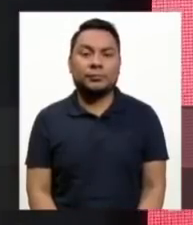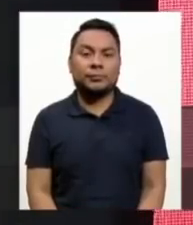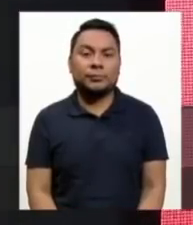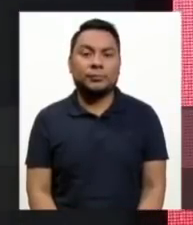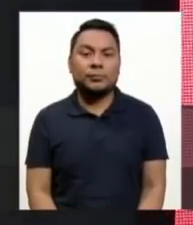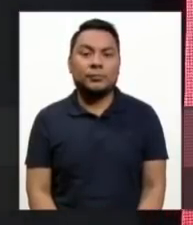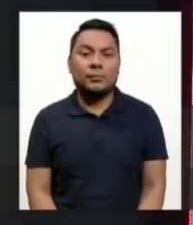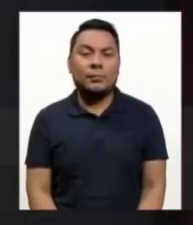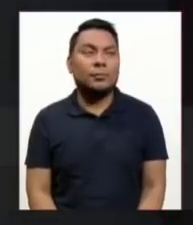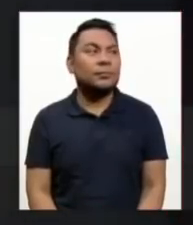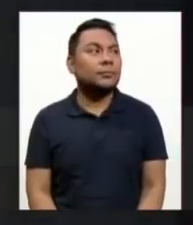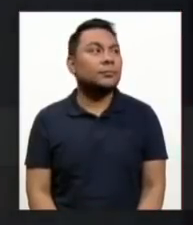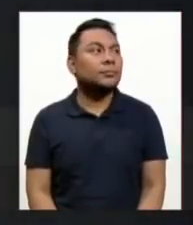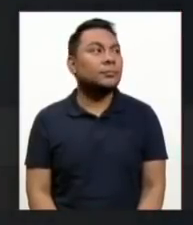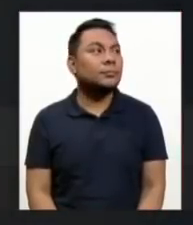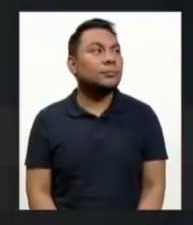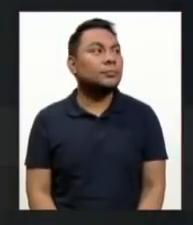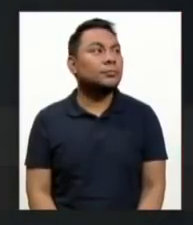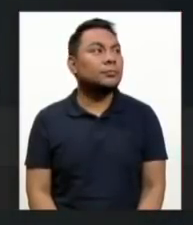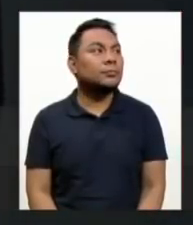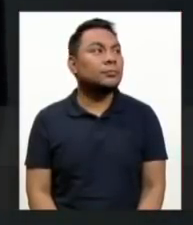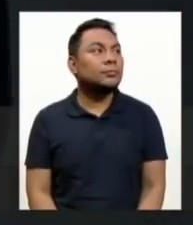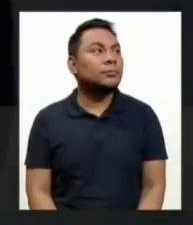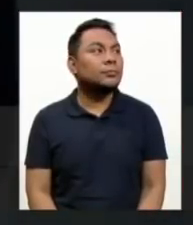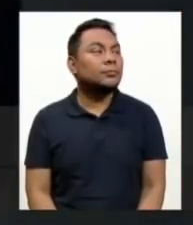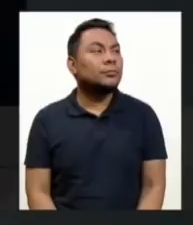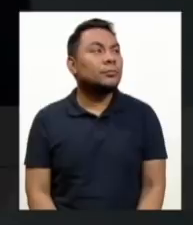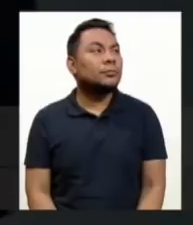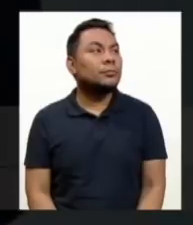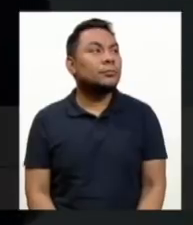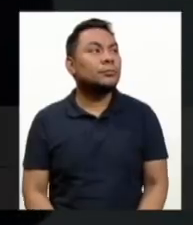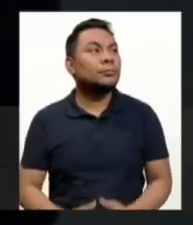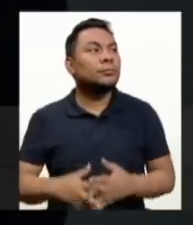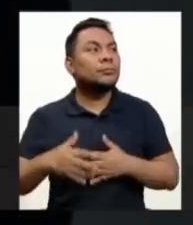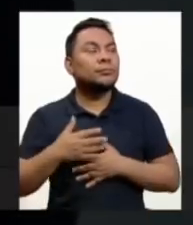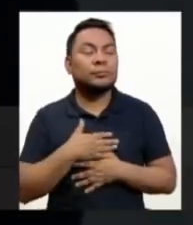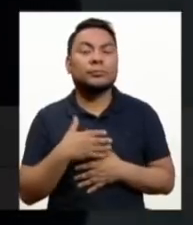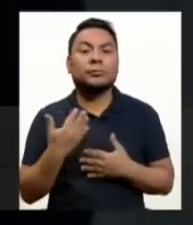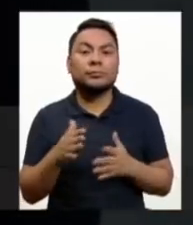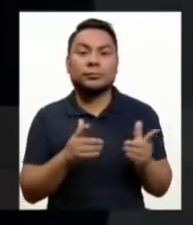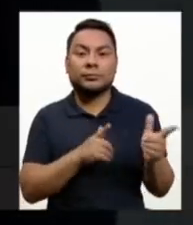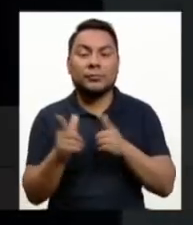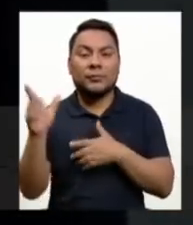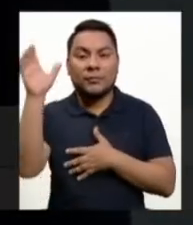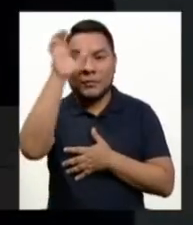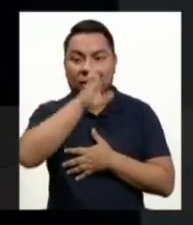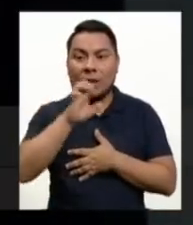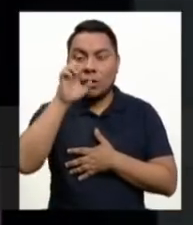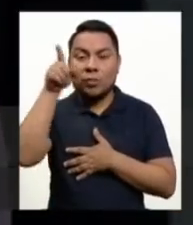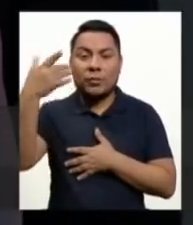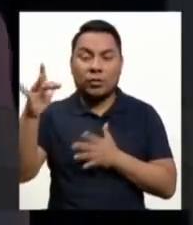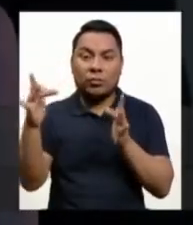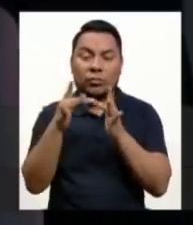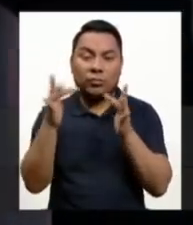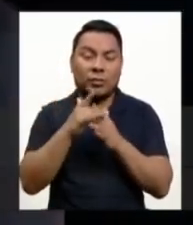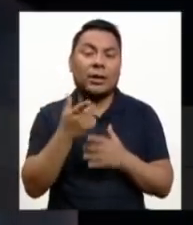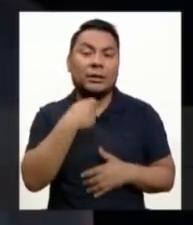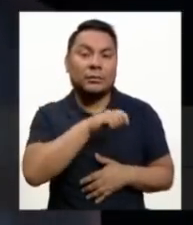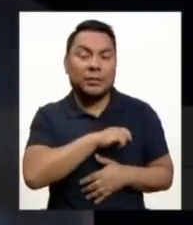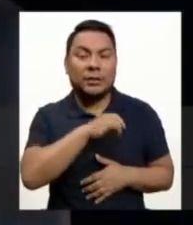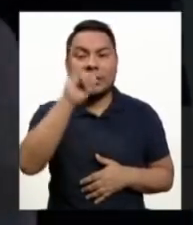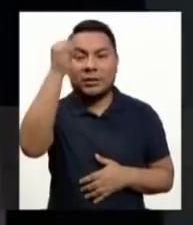Y esperamos que el próximo mes, en enero, esté en Europa ya disponible, tanto en España, Italia y